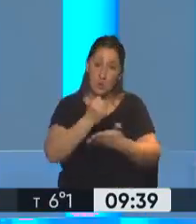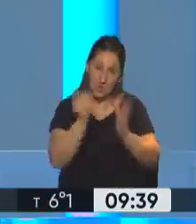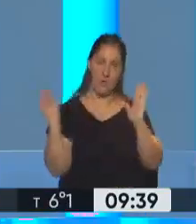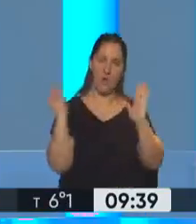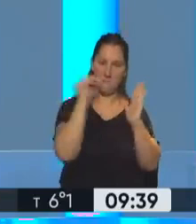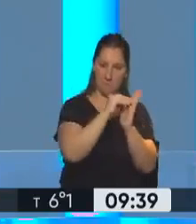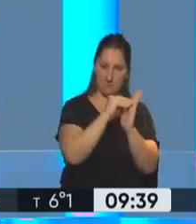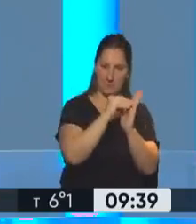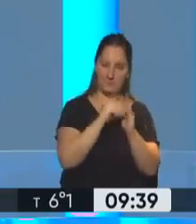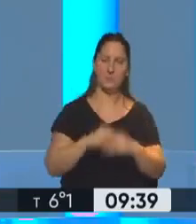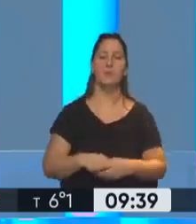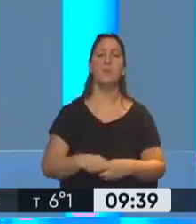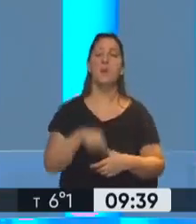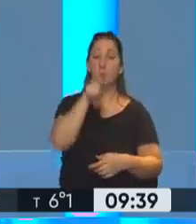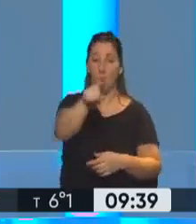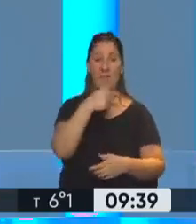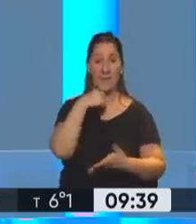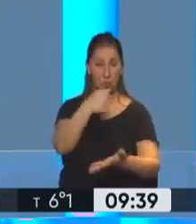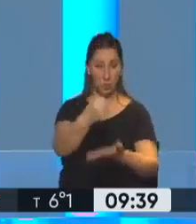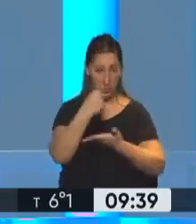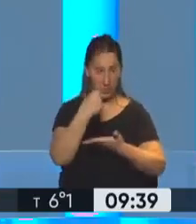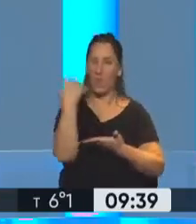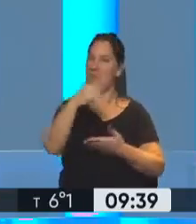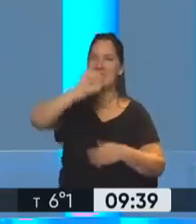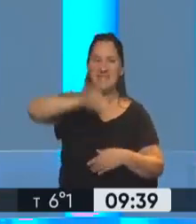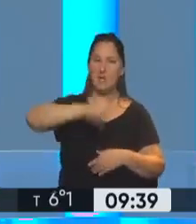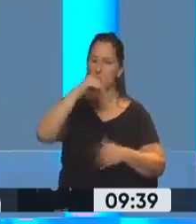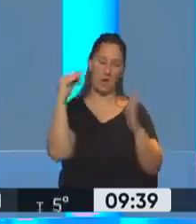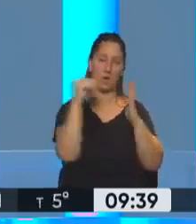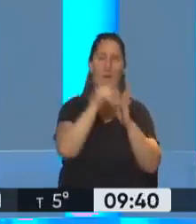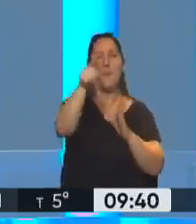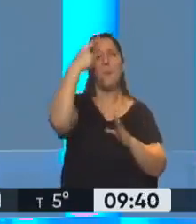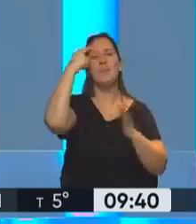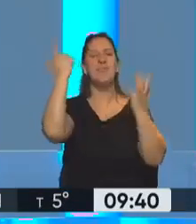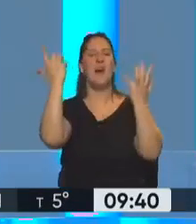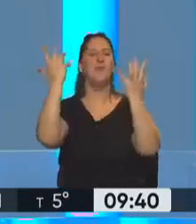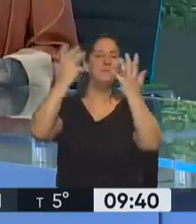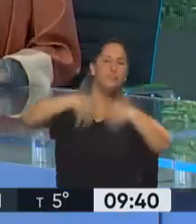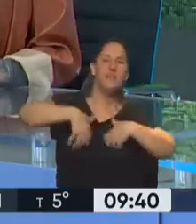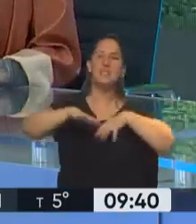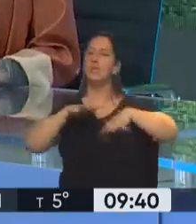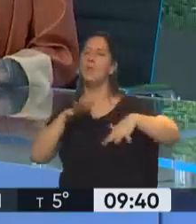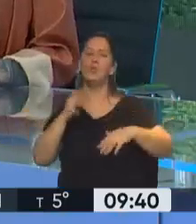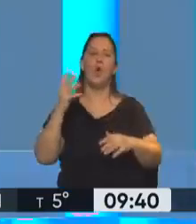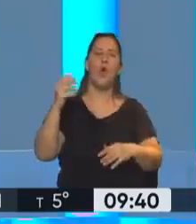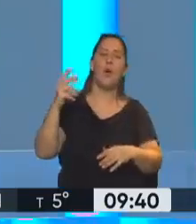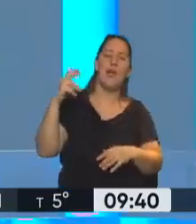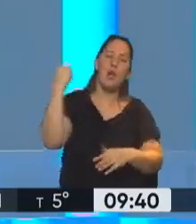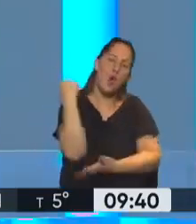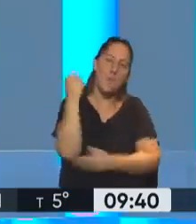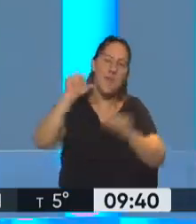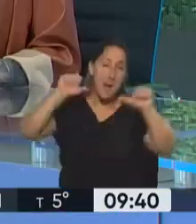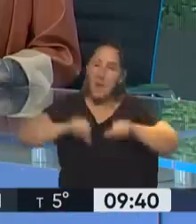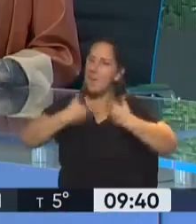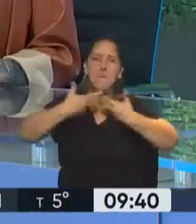claro es decir para recibir el subsidio te vas a tener que anotar por más que piense que efectivamente tu situación económica es mala bueno vas a tener